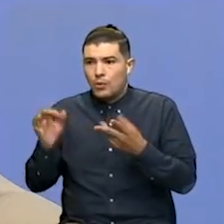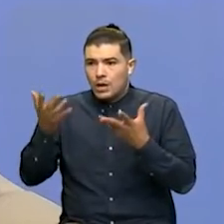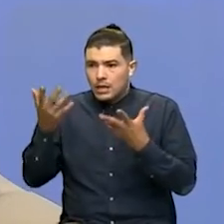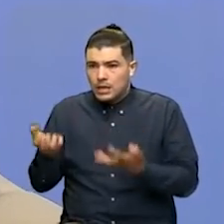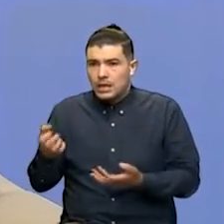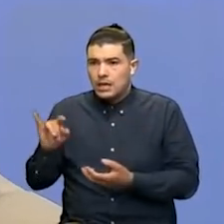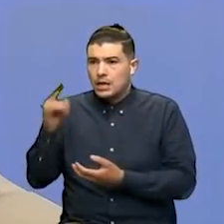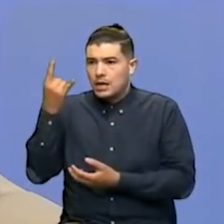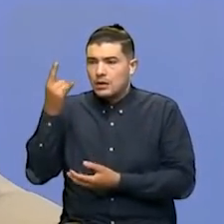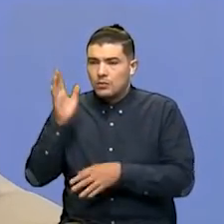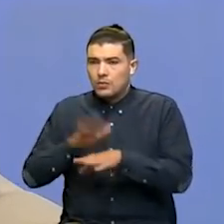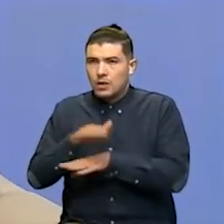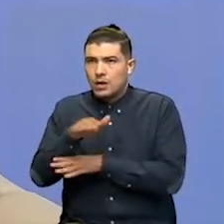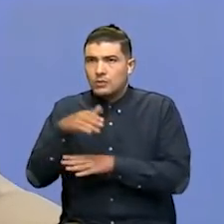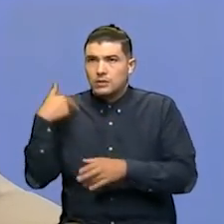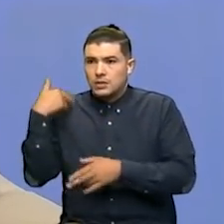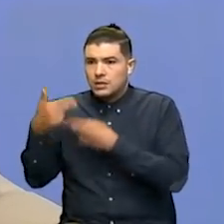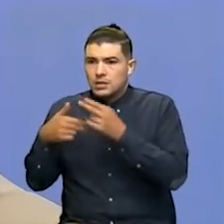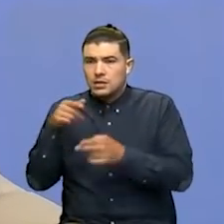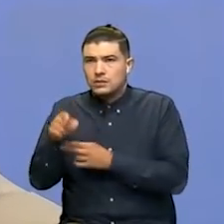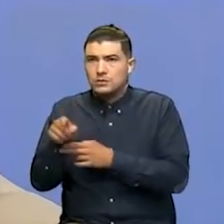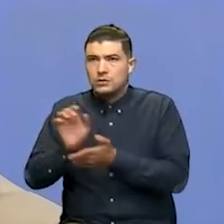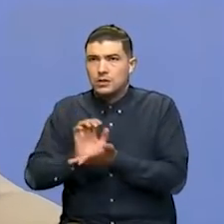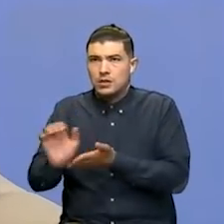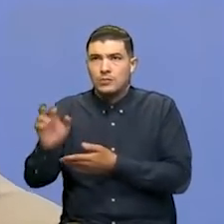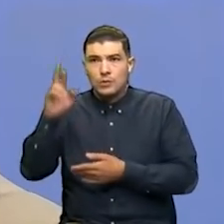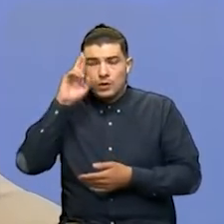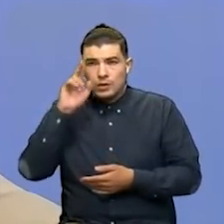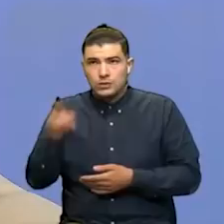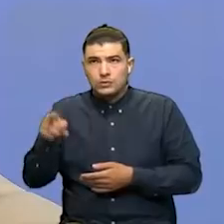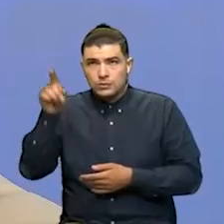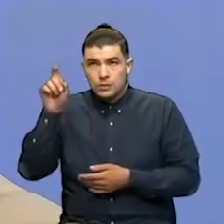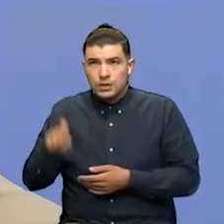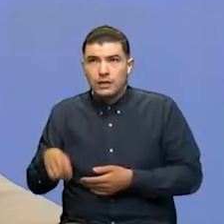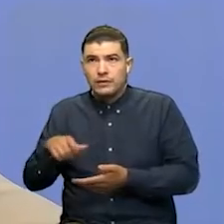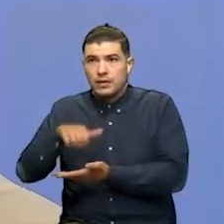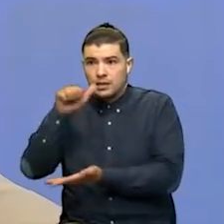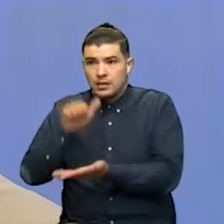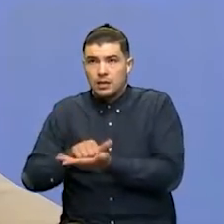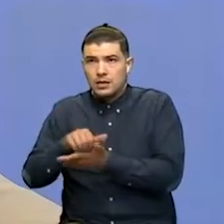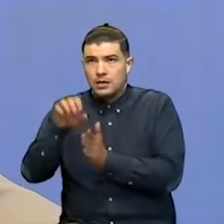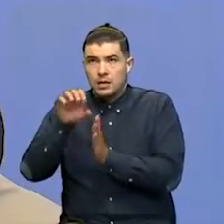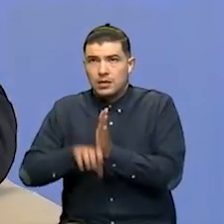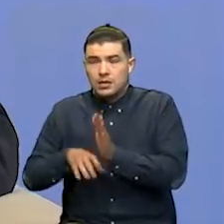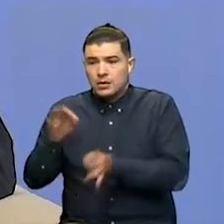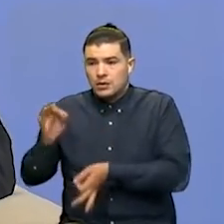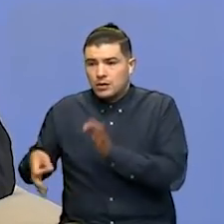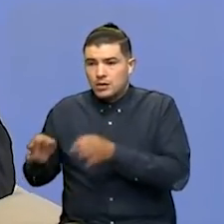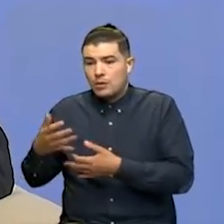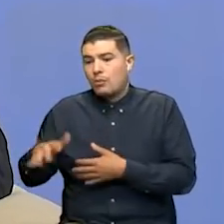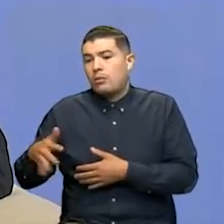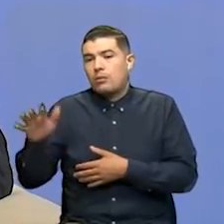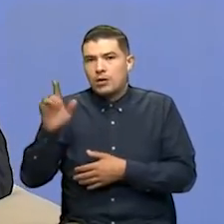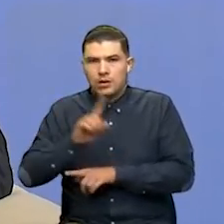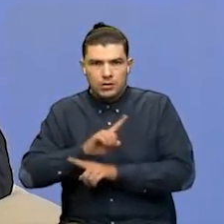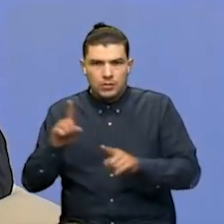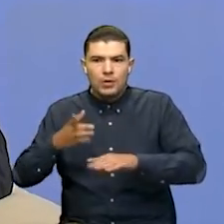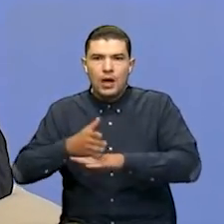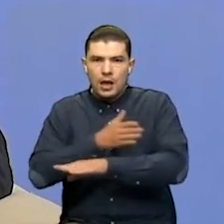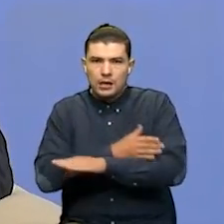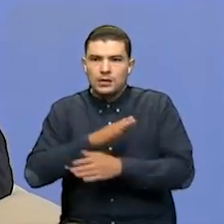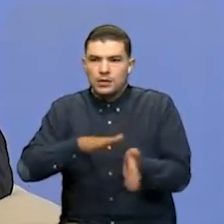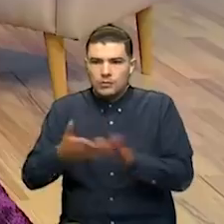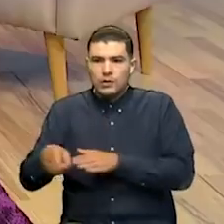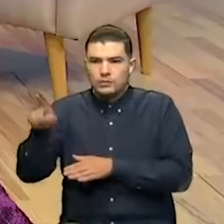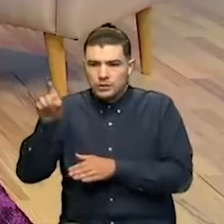alguna causal de desheredamiento que a él lo hayan excluido, pero eso tiene que ser por sentencia judicial, o sea, no es como por cualquier... O sea, antes del fallecimiento se tiene que